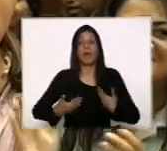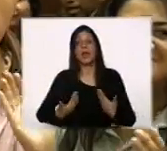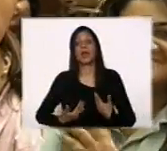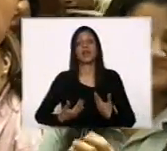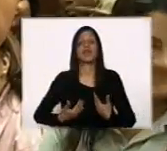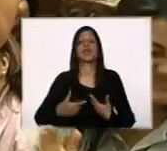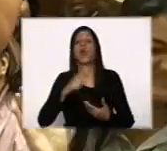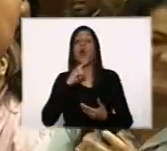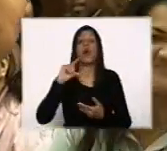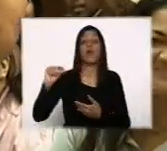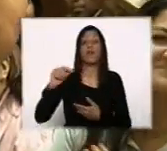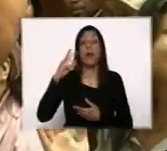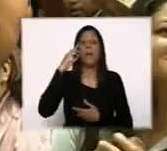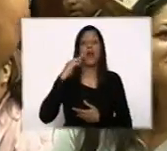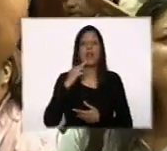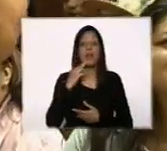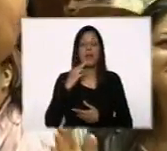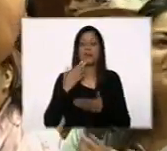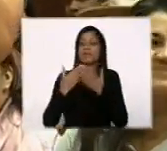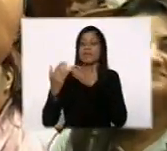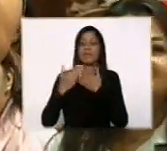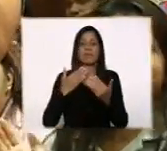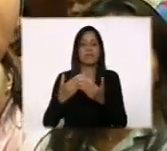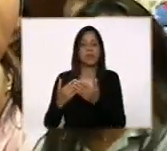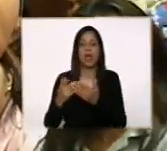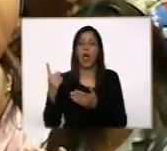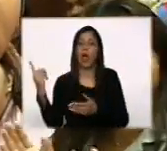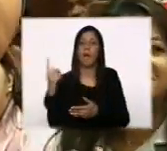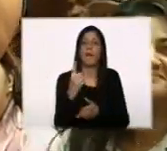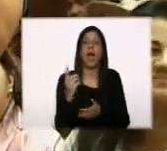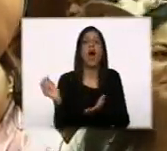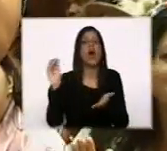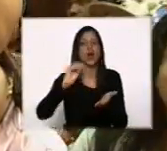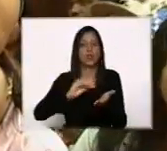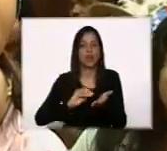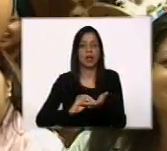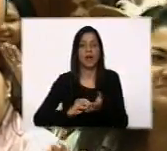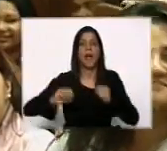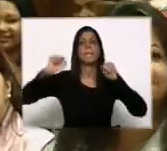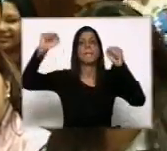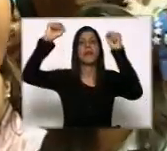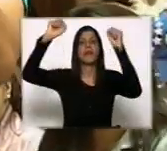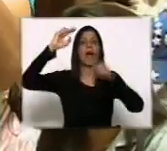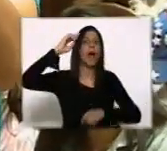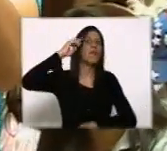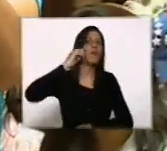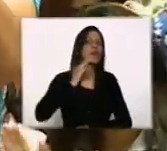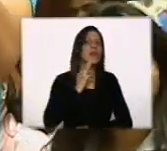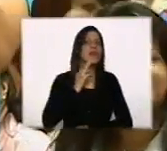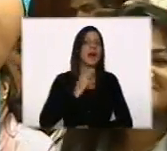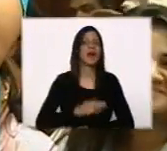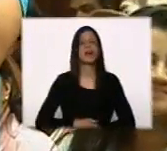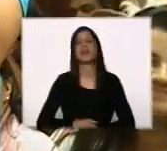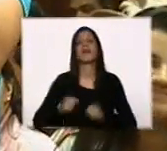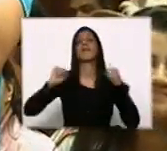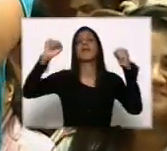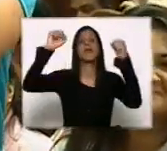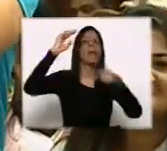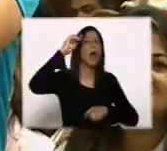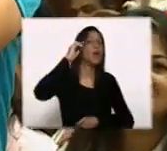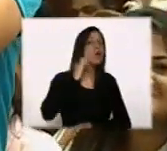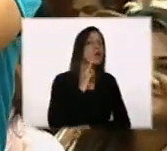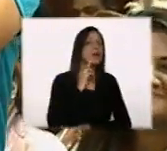Bolívar ayer, pero hoy viene de regreso. ¡Viva Bolívar! ¡Bolívar! Bolívar,